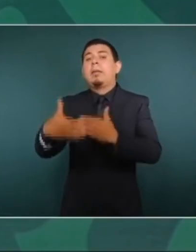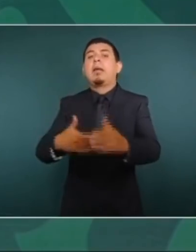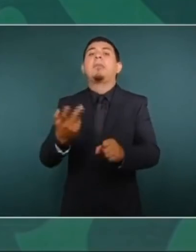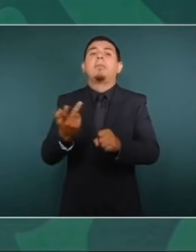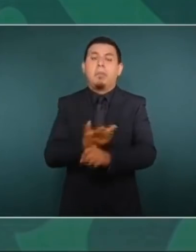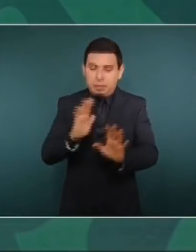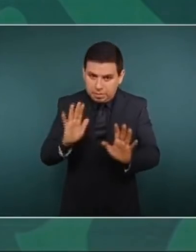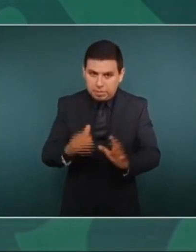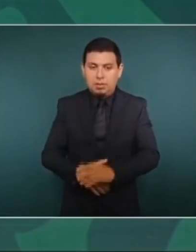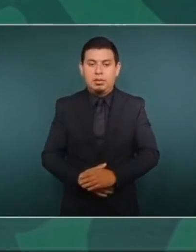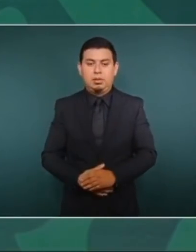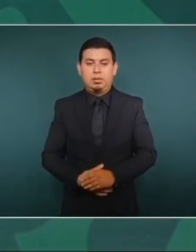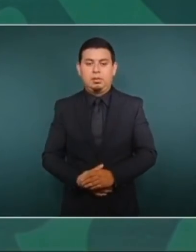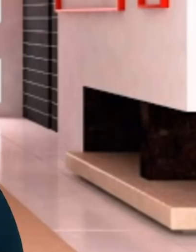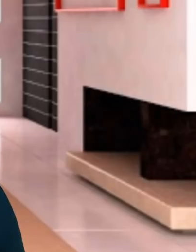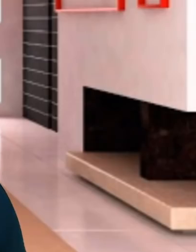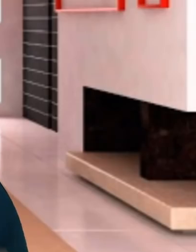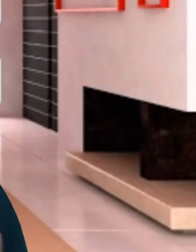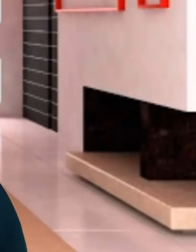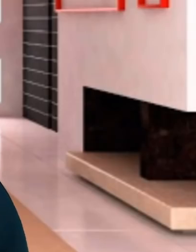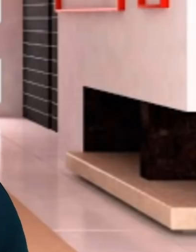Ya nos vemos el lunes.